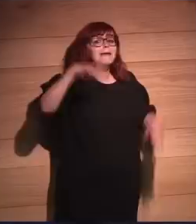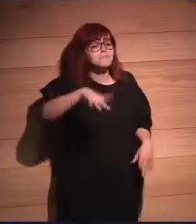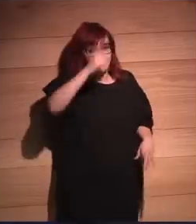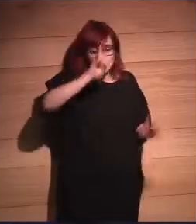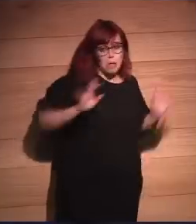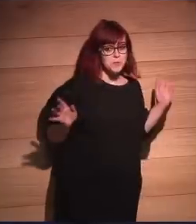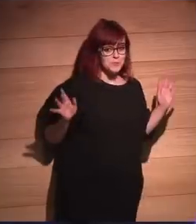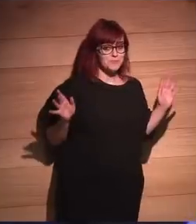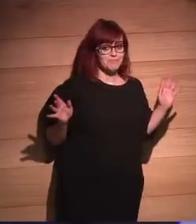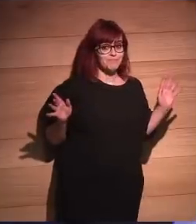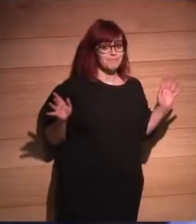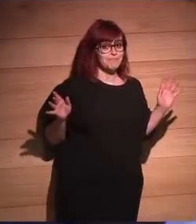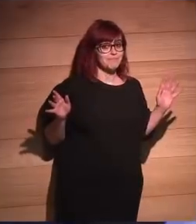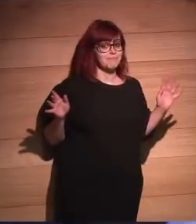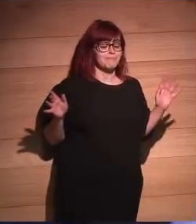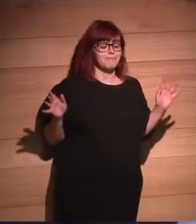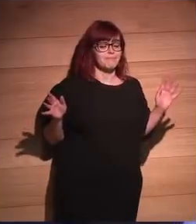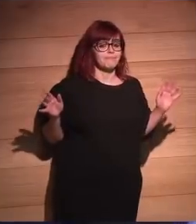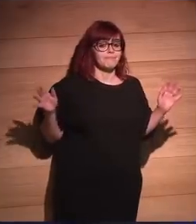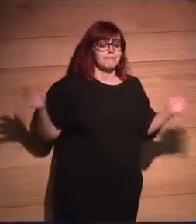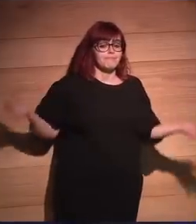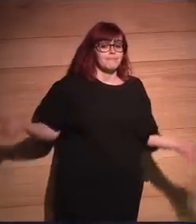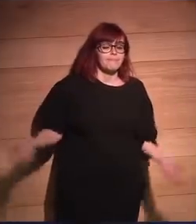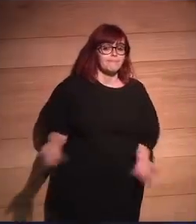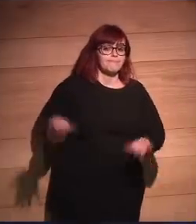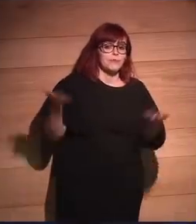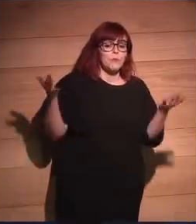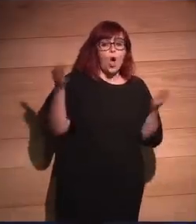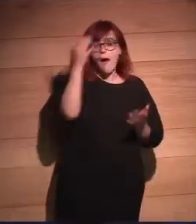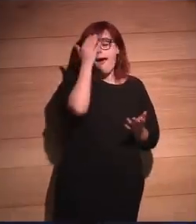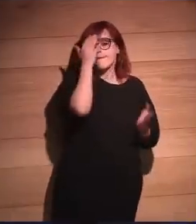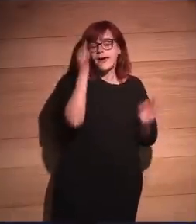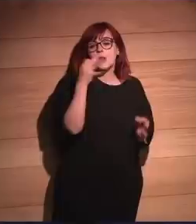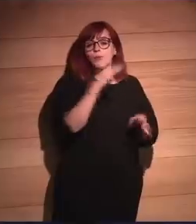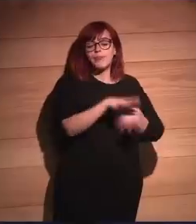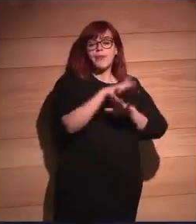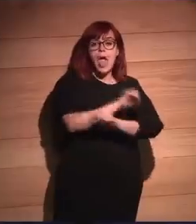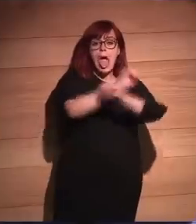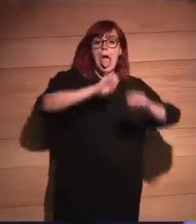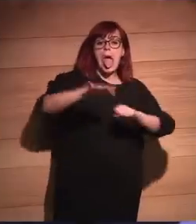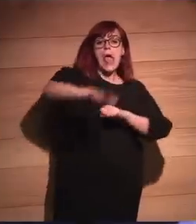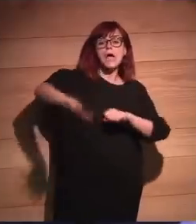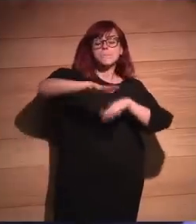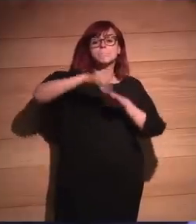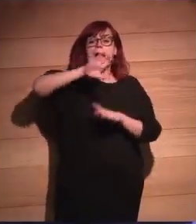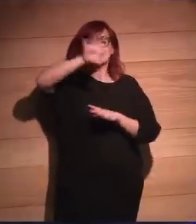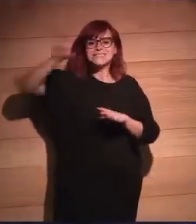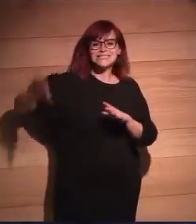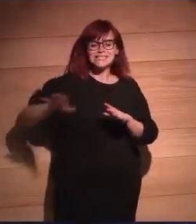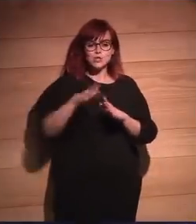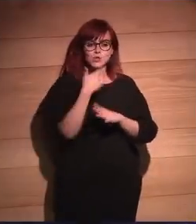de eso? Bueno, hay, digamos, hacker con asentamiento en